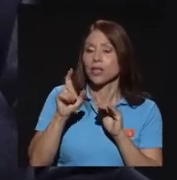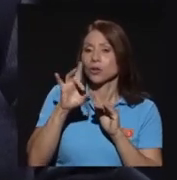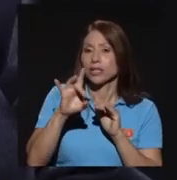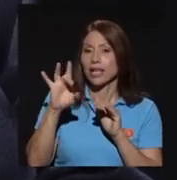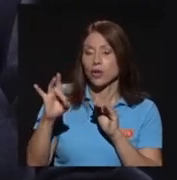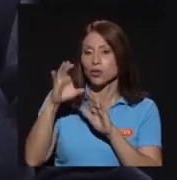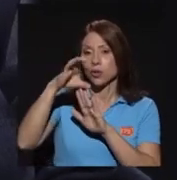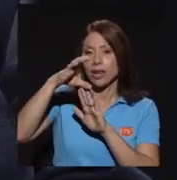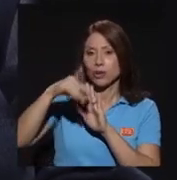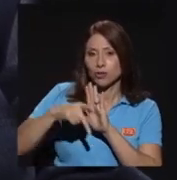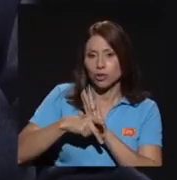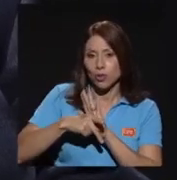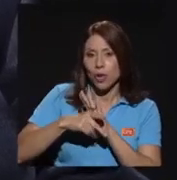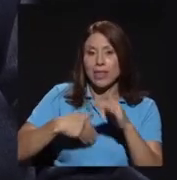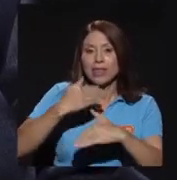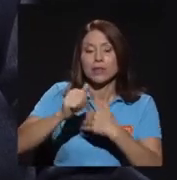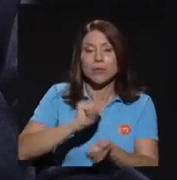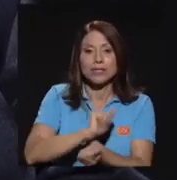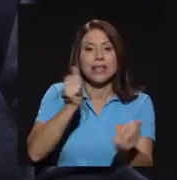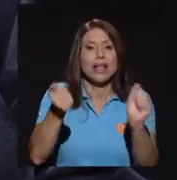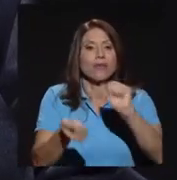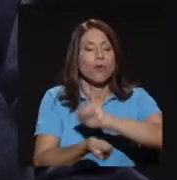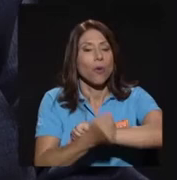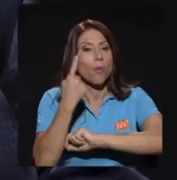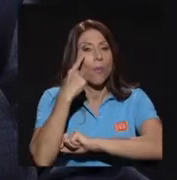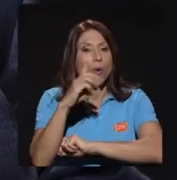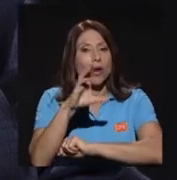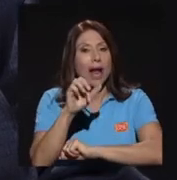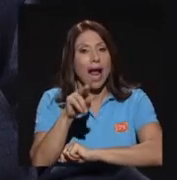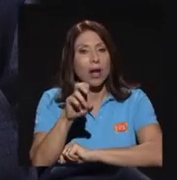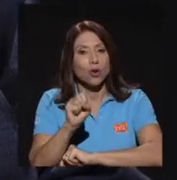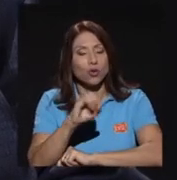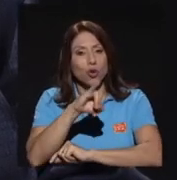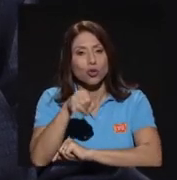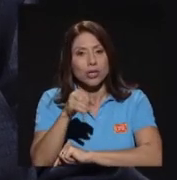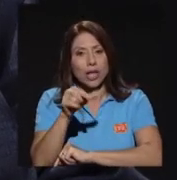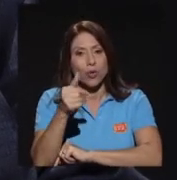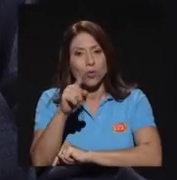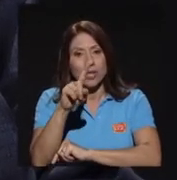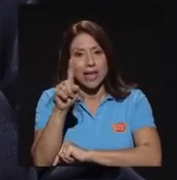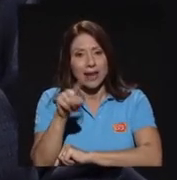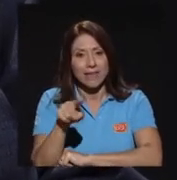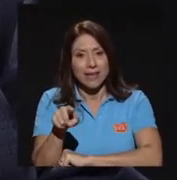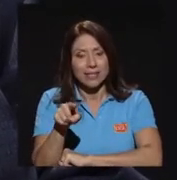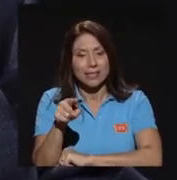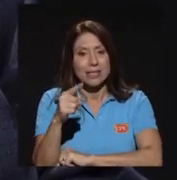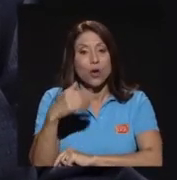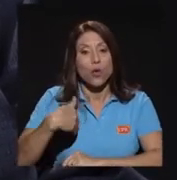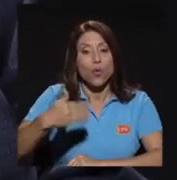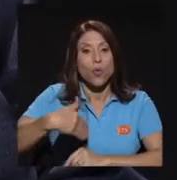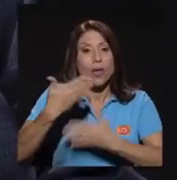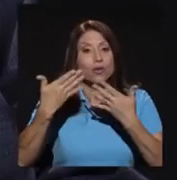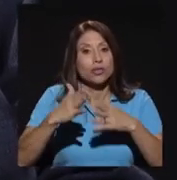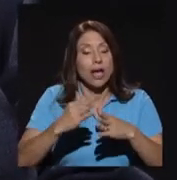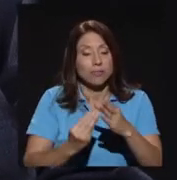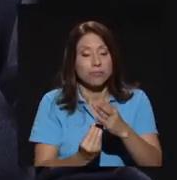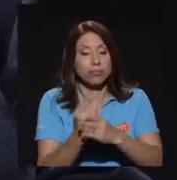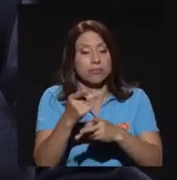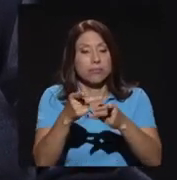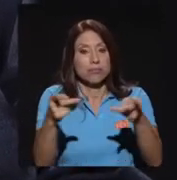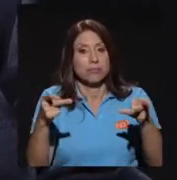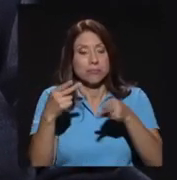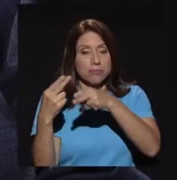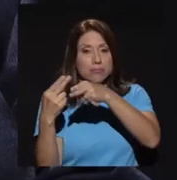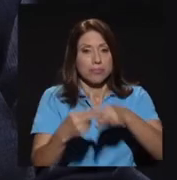que después de reforma por cargos de gutiérrez para que cuando se crearon las presidencias ejecutivas para